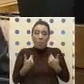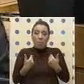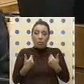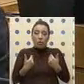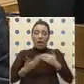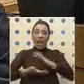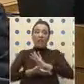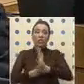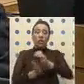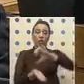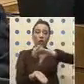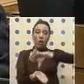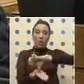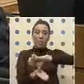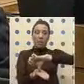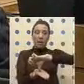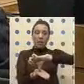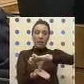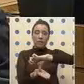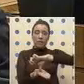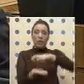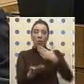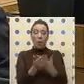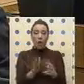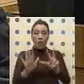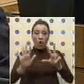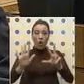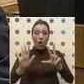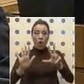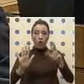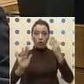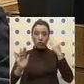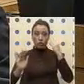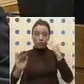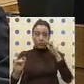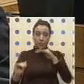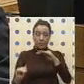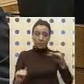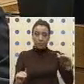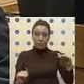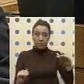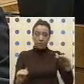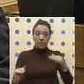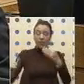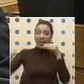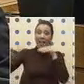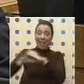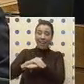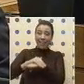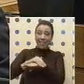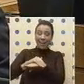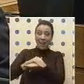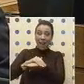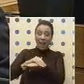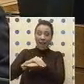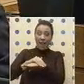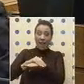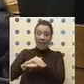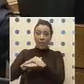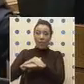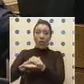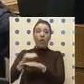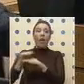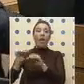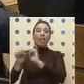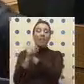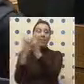todo nuestro país, cuando 8 menores recluidos en un centro penitenciario de menores